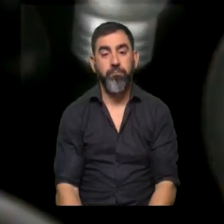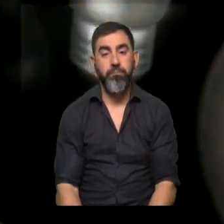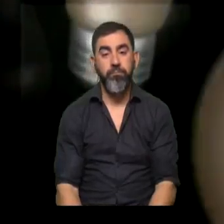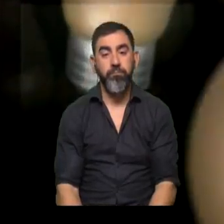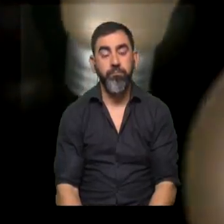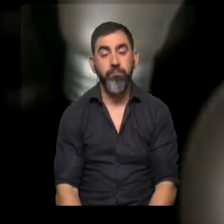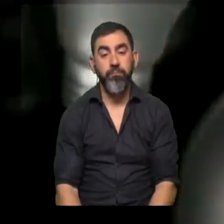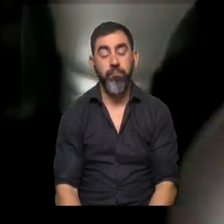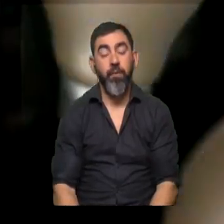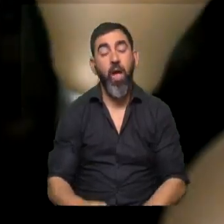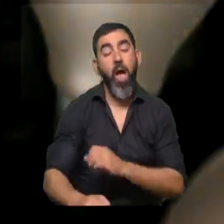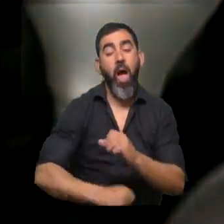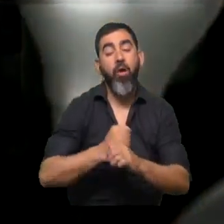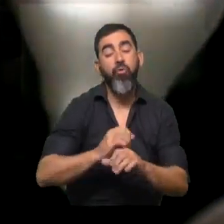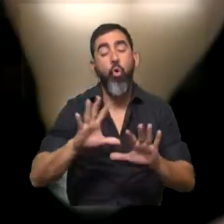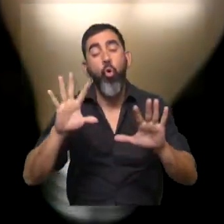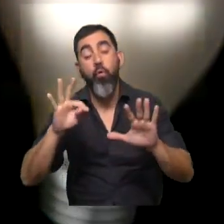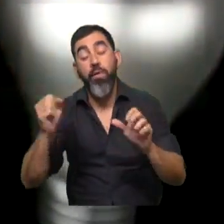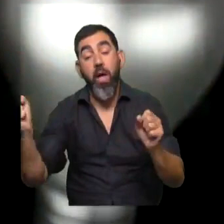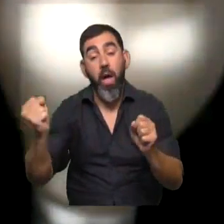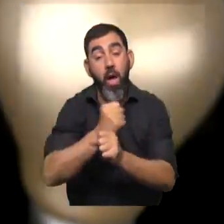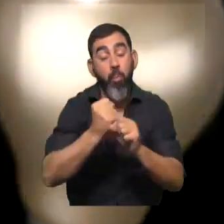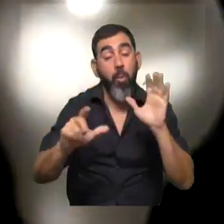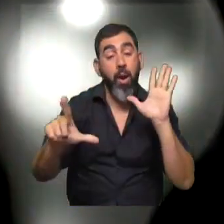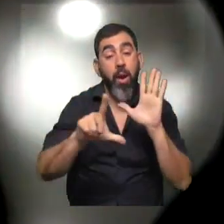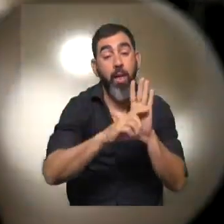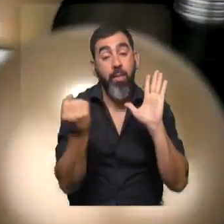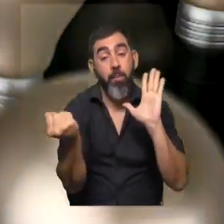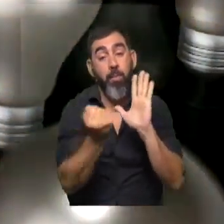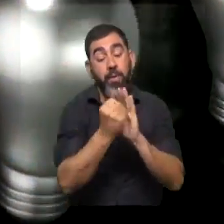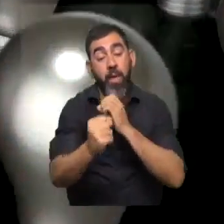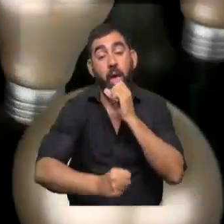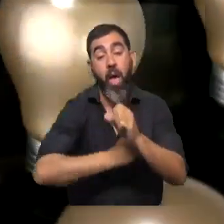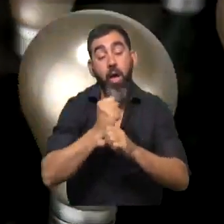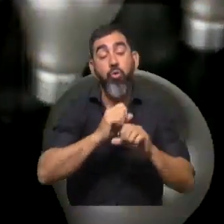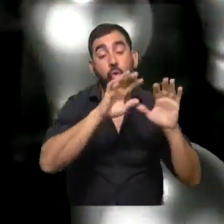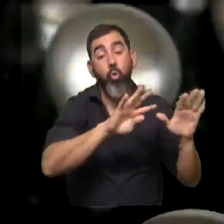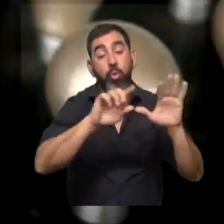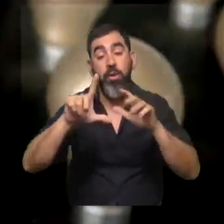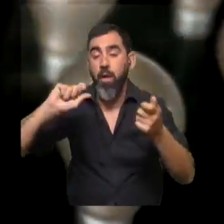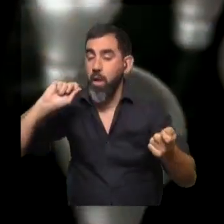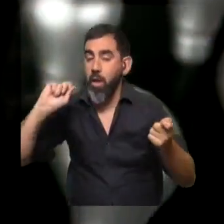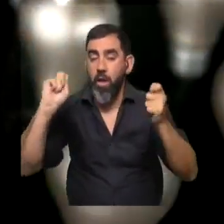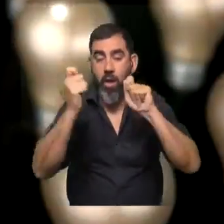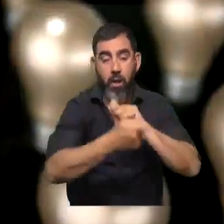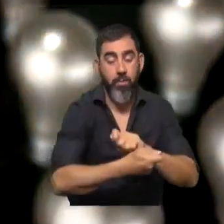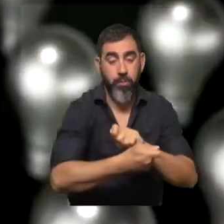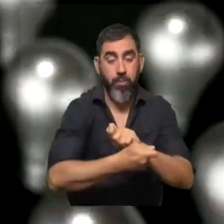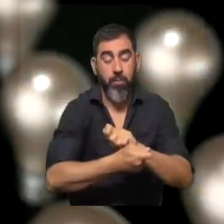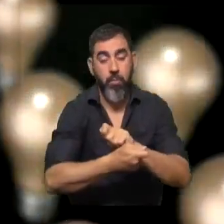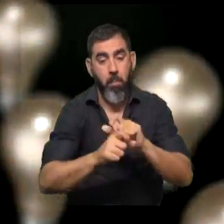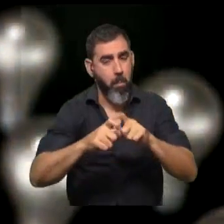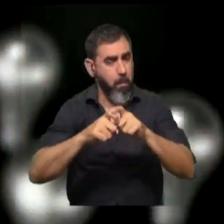A partir de la década de los 90, se aprueba en Uruguay la ley de patentes del 97, hay un cambio sustantivo, las patentes